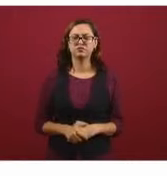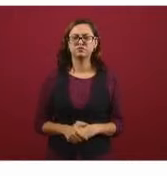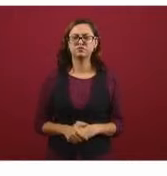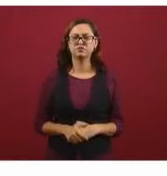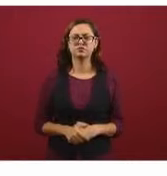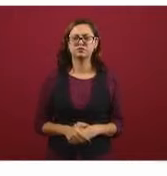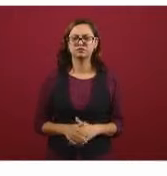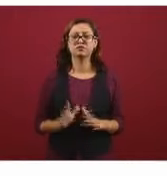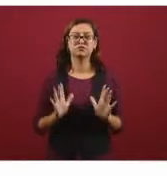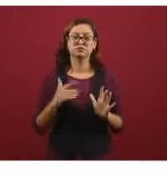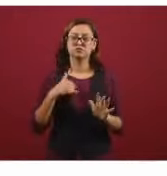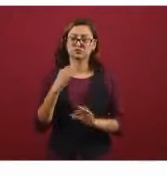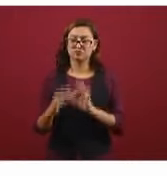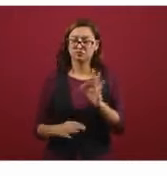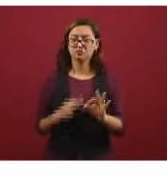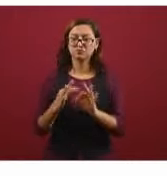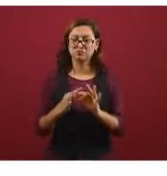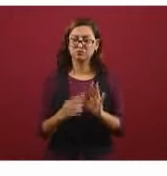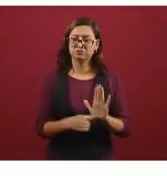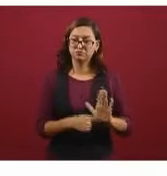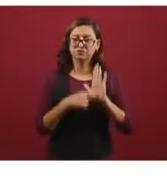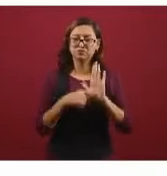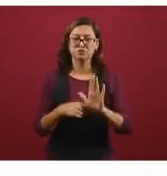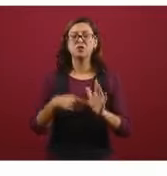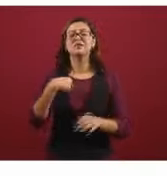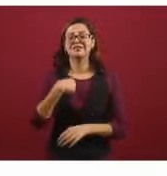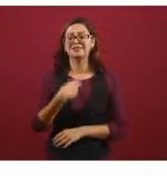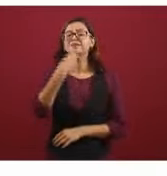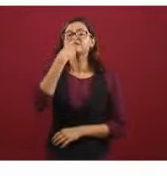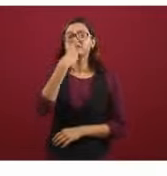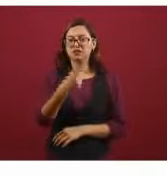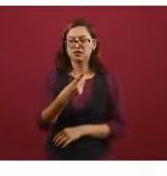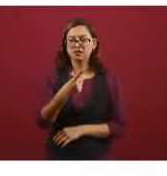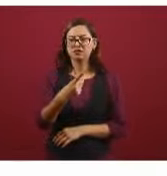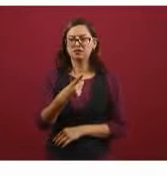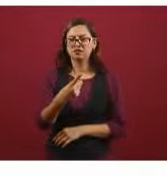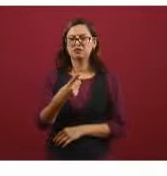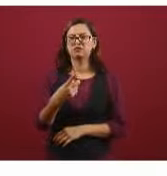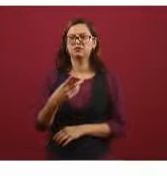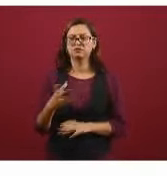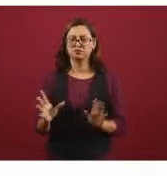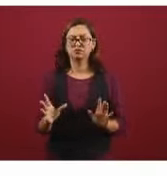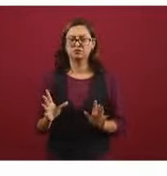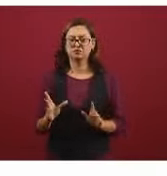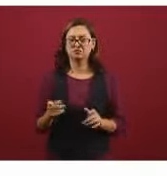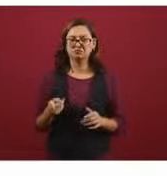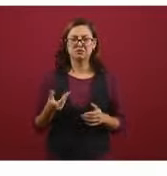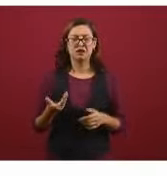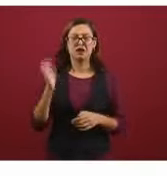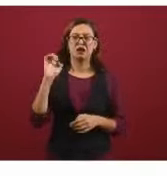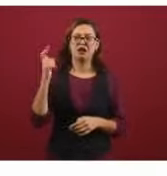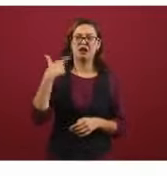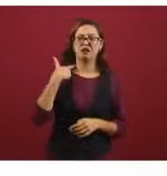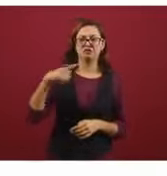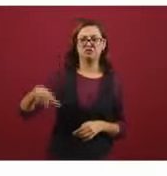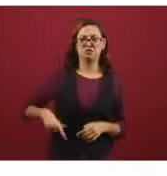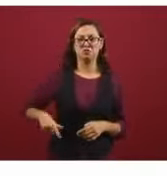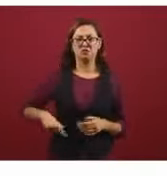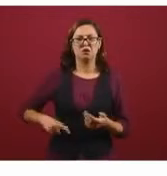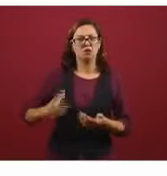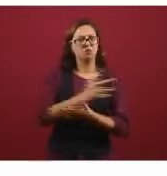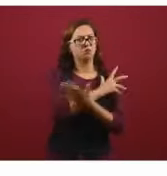ya cumplí, porque les dije de que habían estos gastos excesivos, ¿sí?